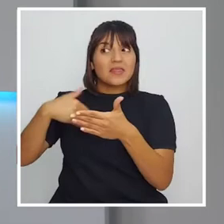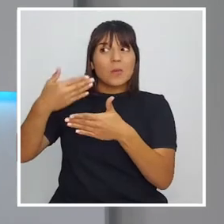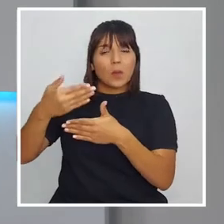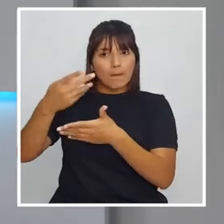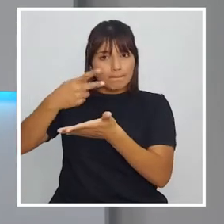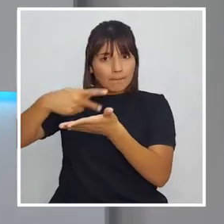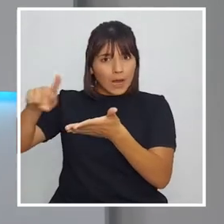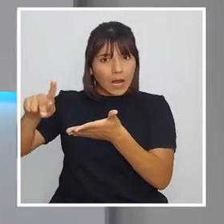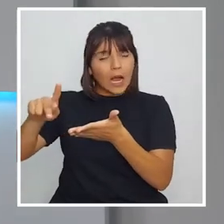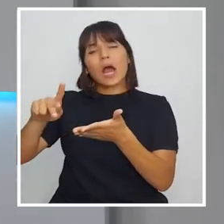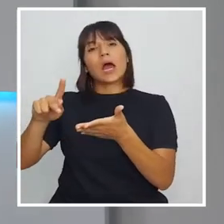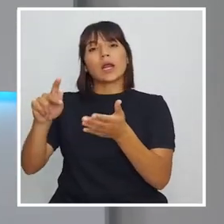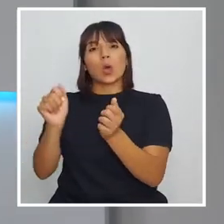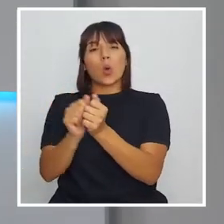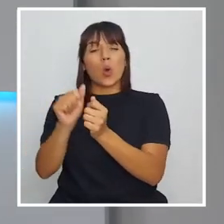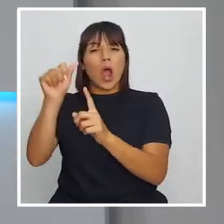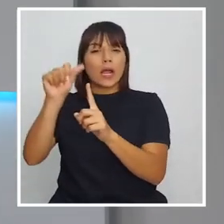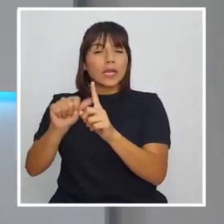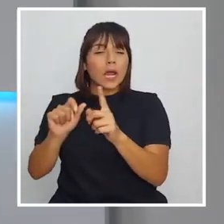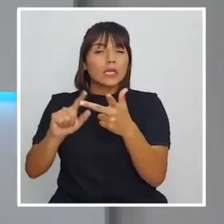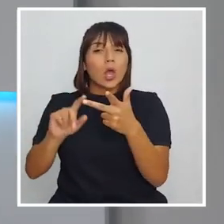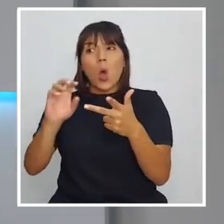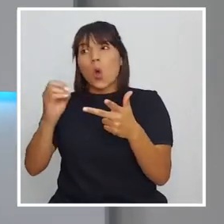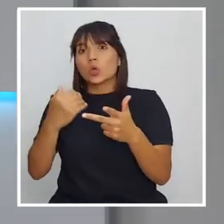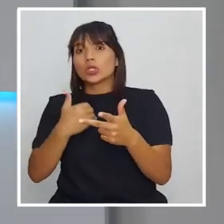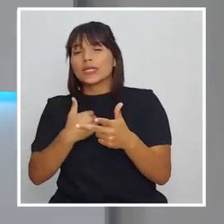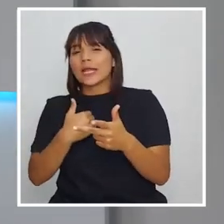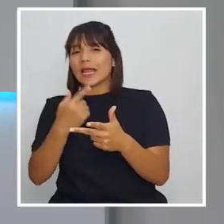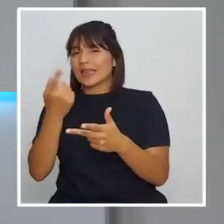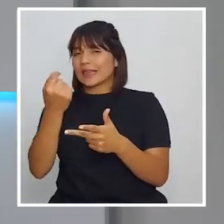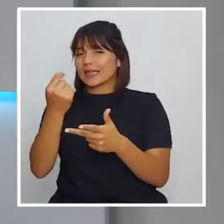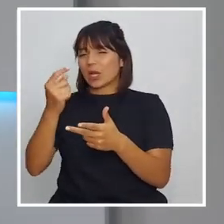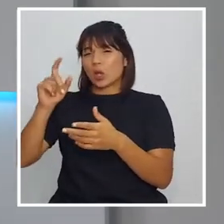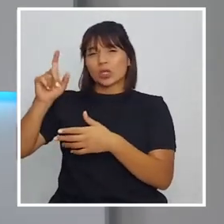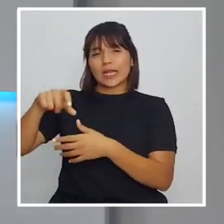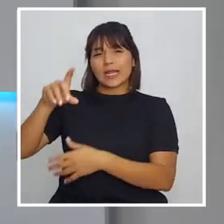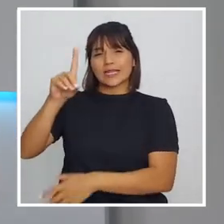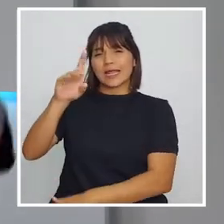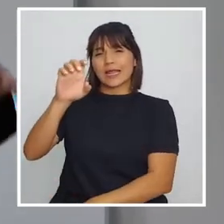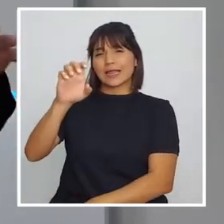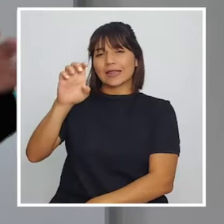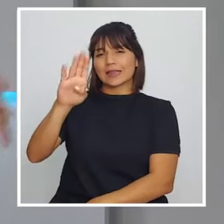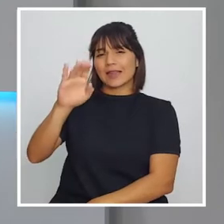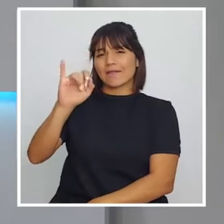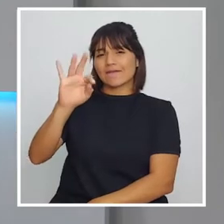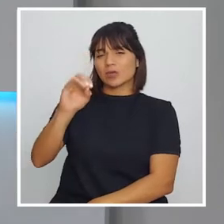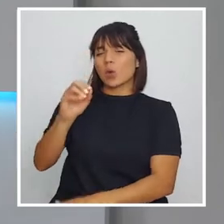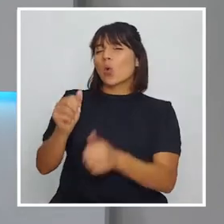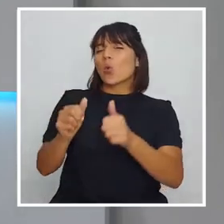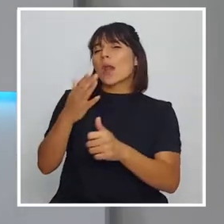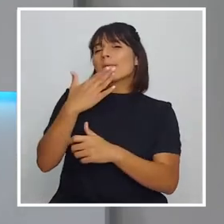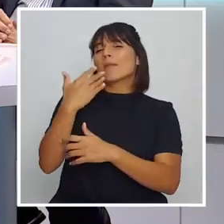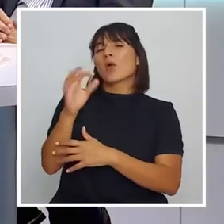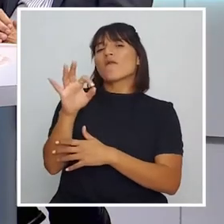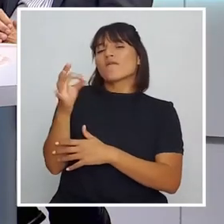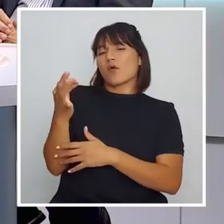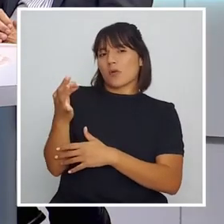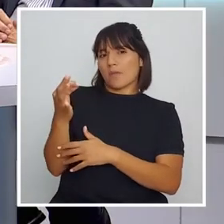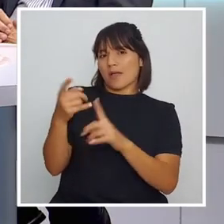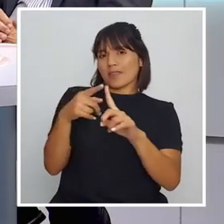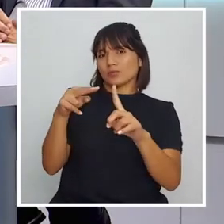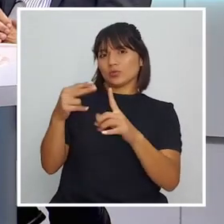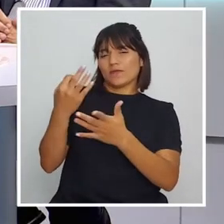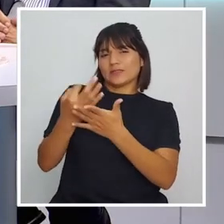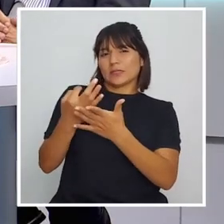aguinaldo, o tener su dinero en la tarjeta de débito. ¿Cuál es la mejor manera en temas financieros para poder usted manejar el aguinaldo